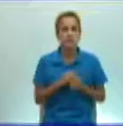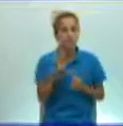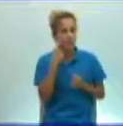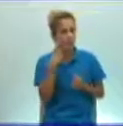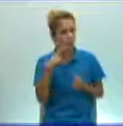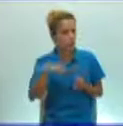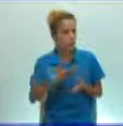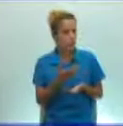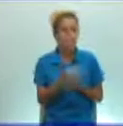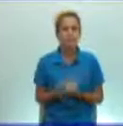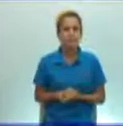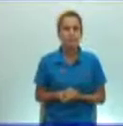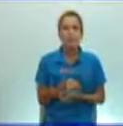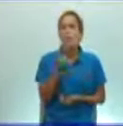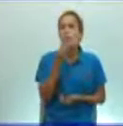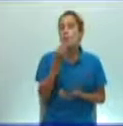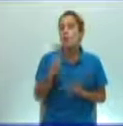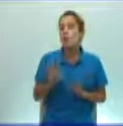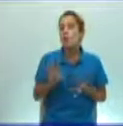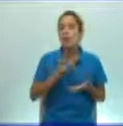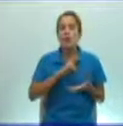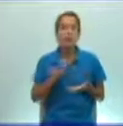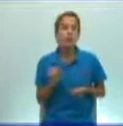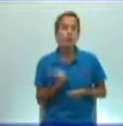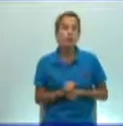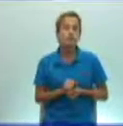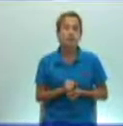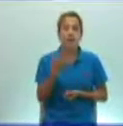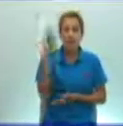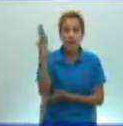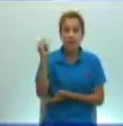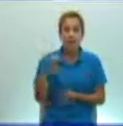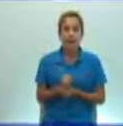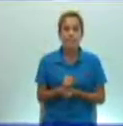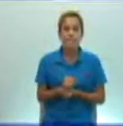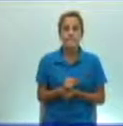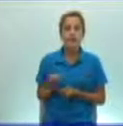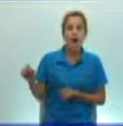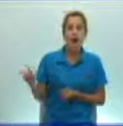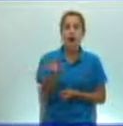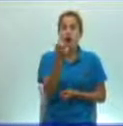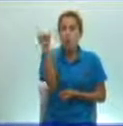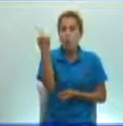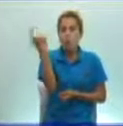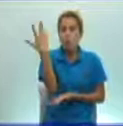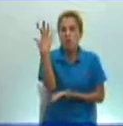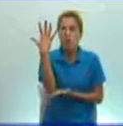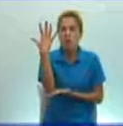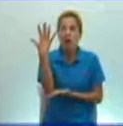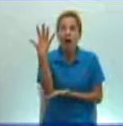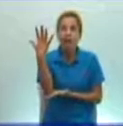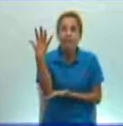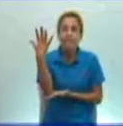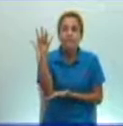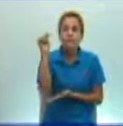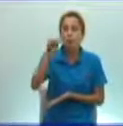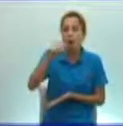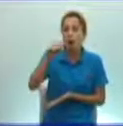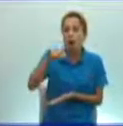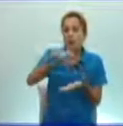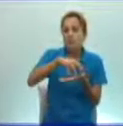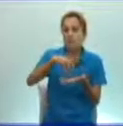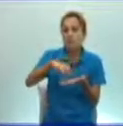cultural, pudiéramos responder que el sabicú era el único árbol que había en aquel